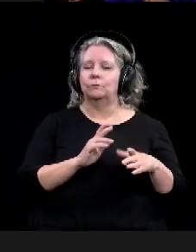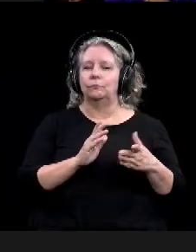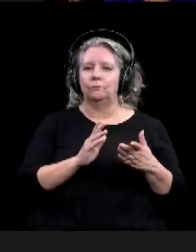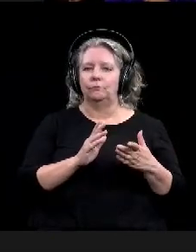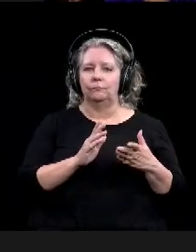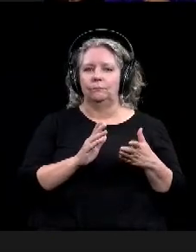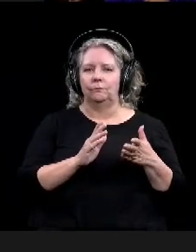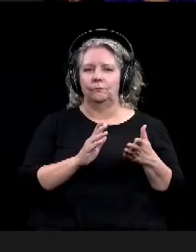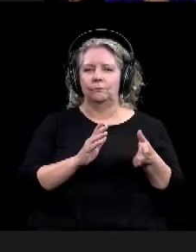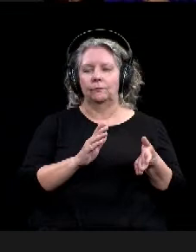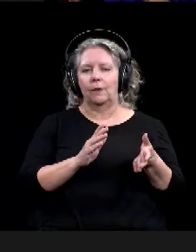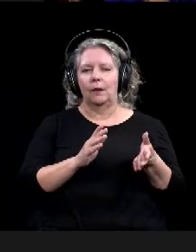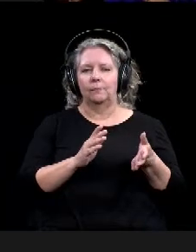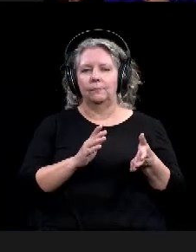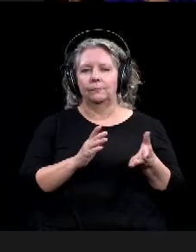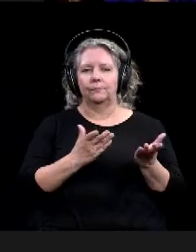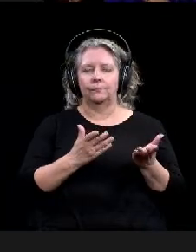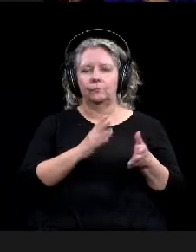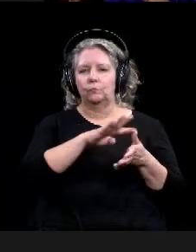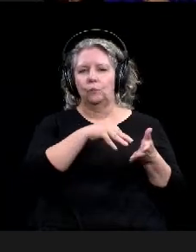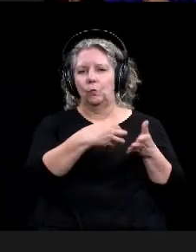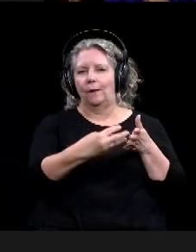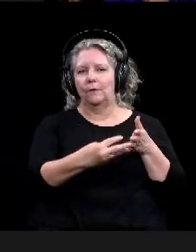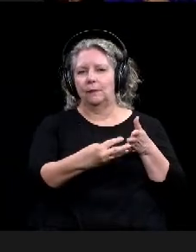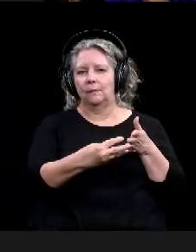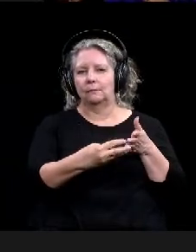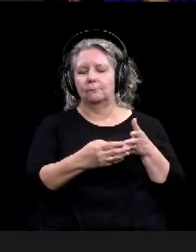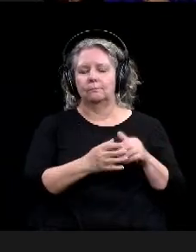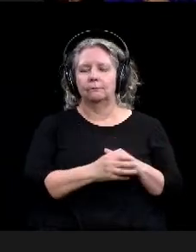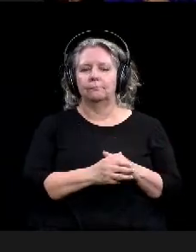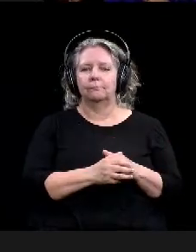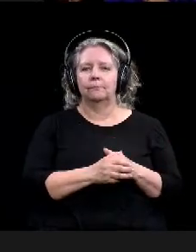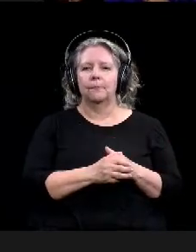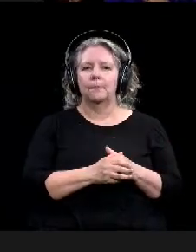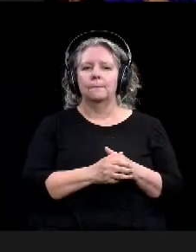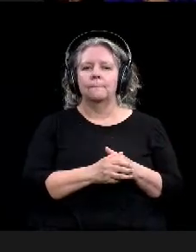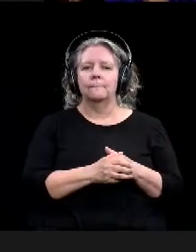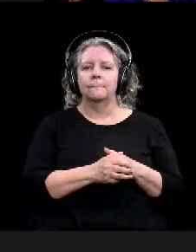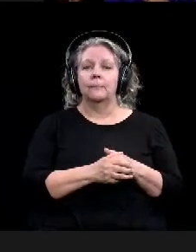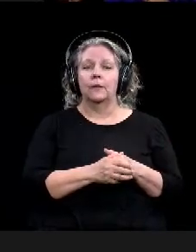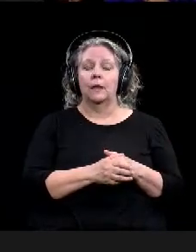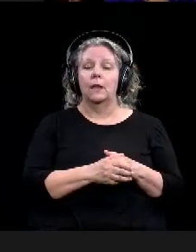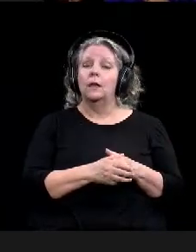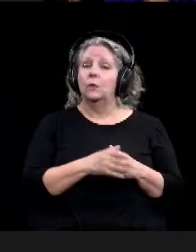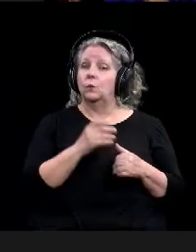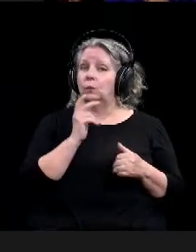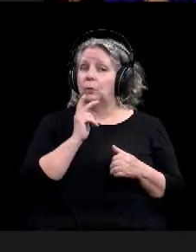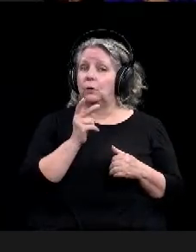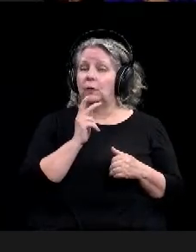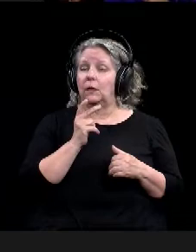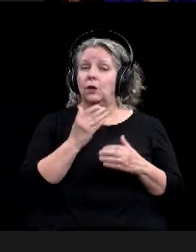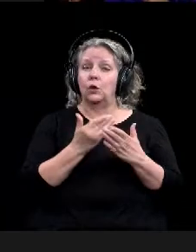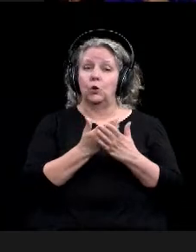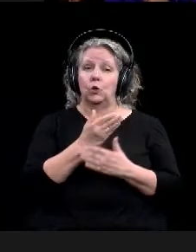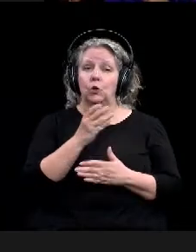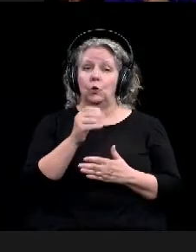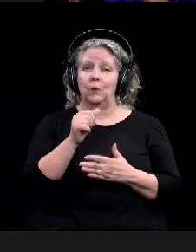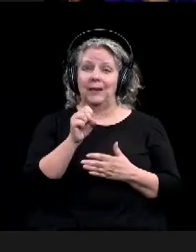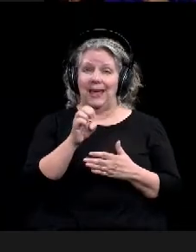en lo que ven aquí son nuevos casos por el cien por mi duración